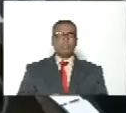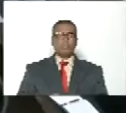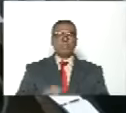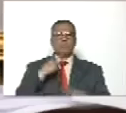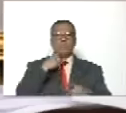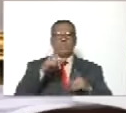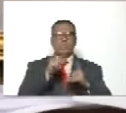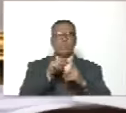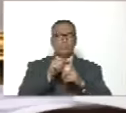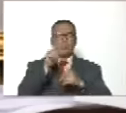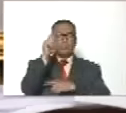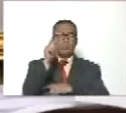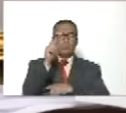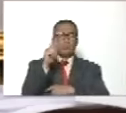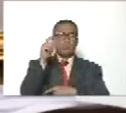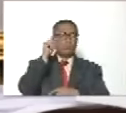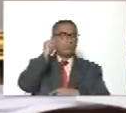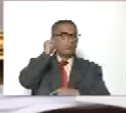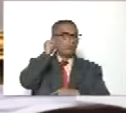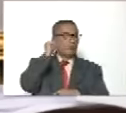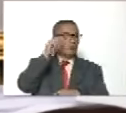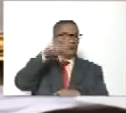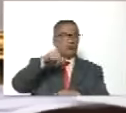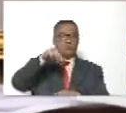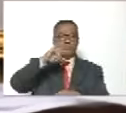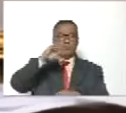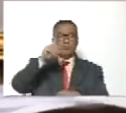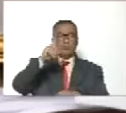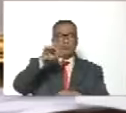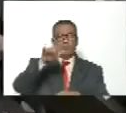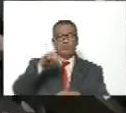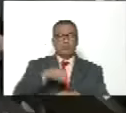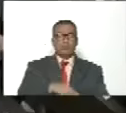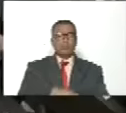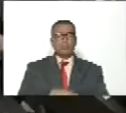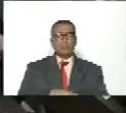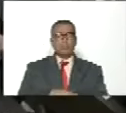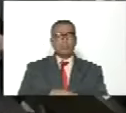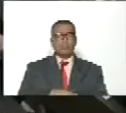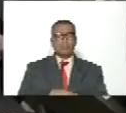Voy a dejar en el derecho de palabra la diputada Miss Lady Mengual.